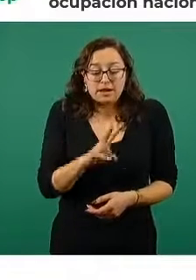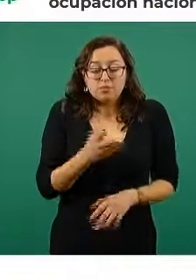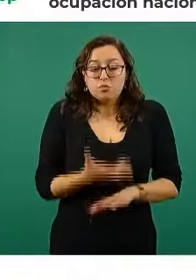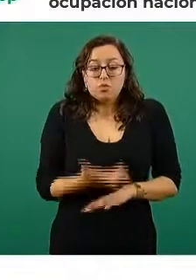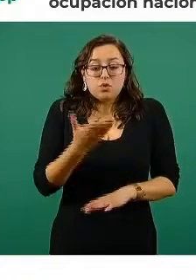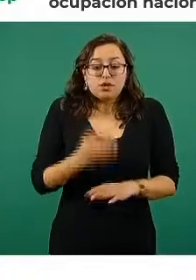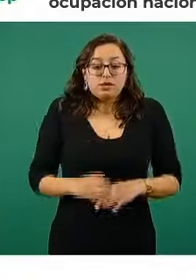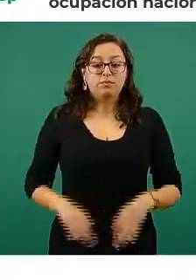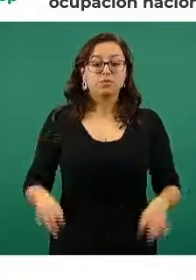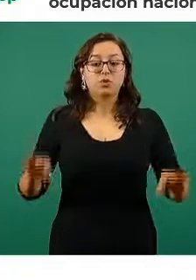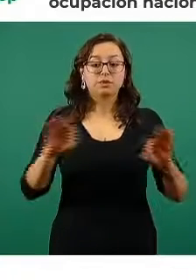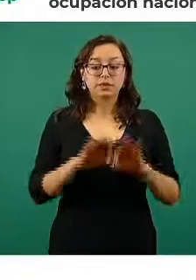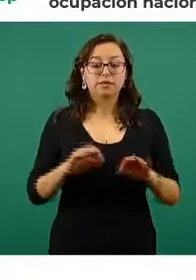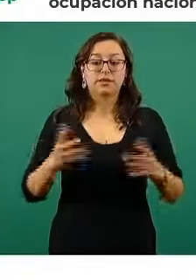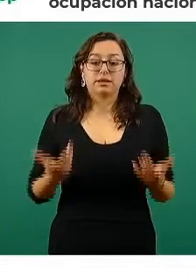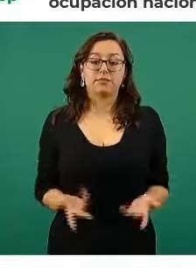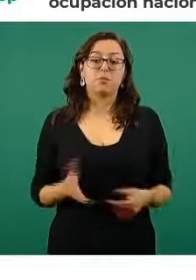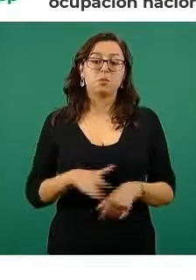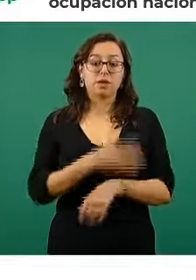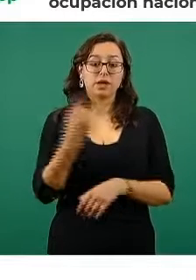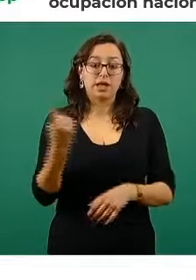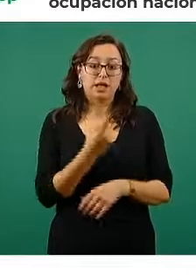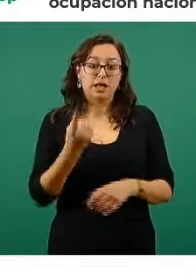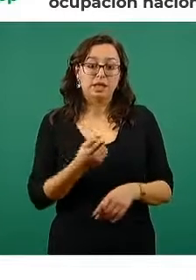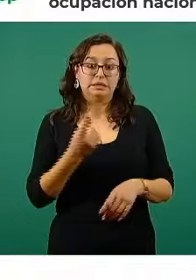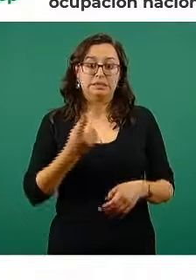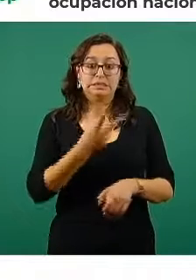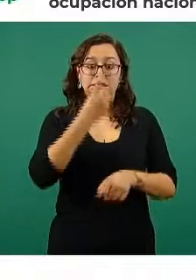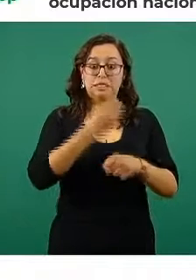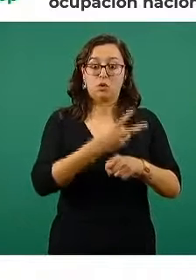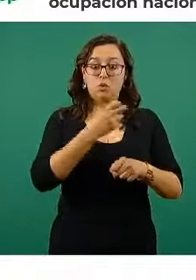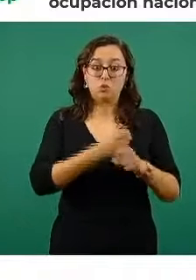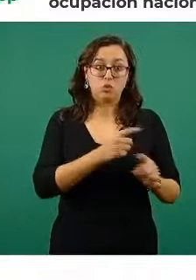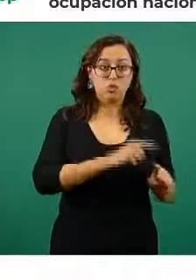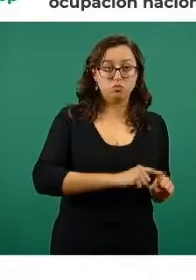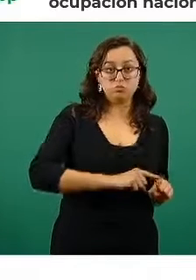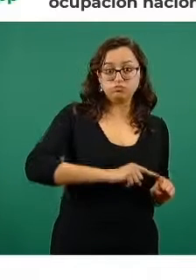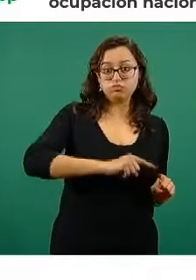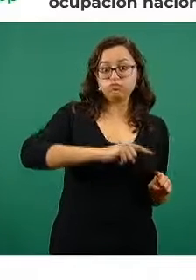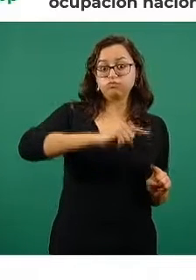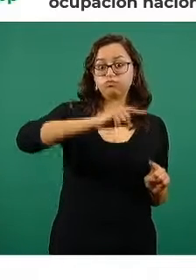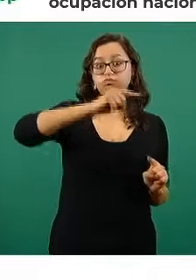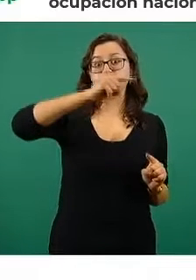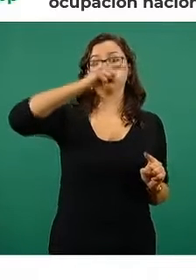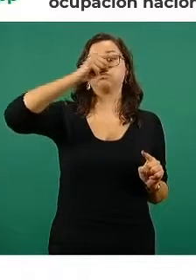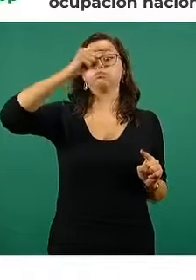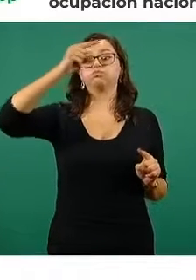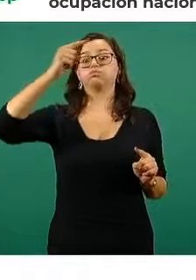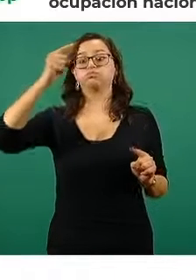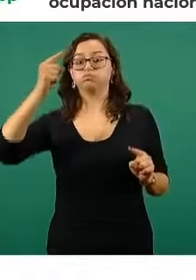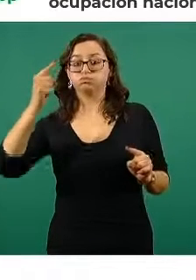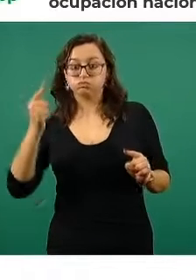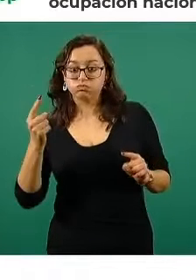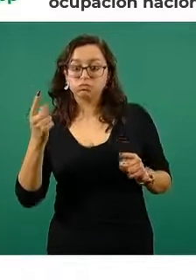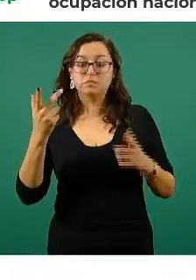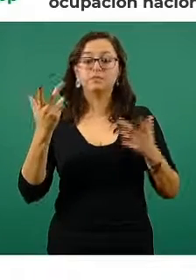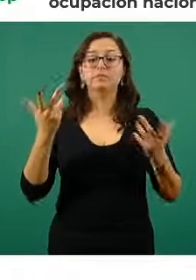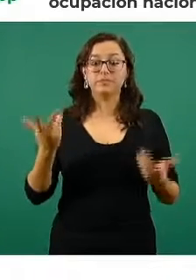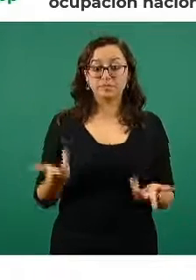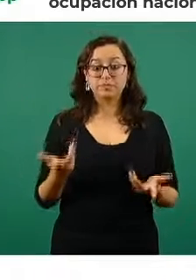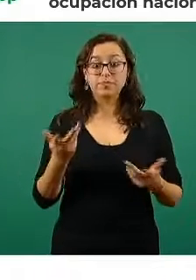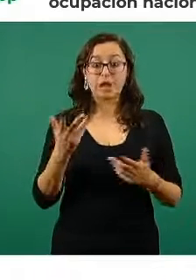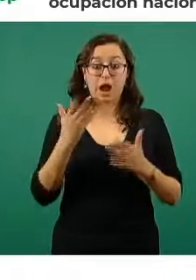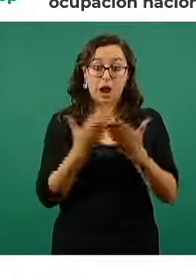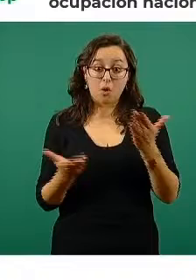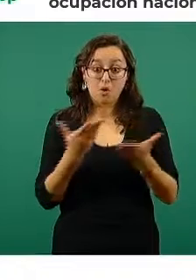importante en relación a este segundo pico de ocupación que tuvimos a fines del año pasado, principios de sino